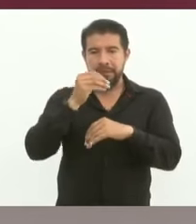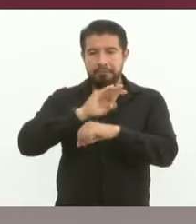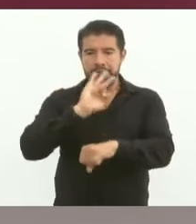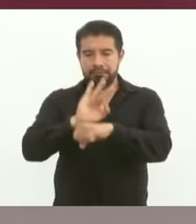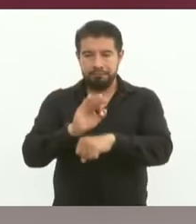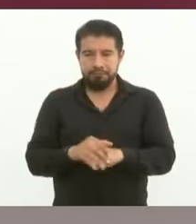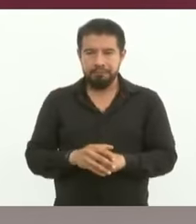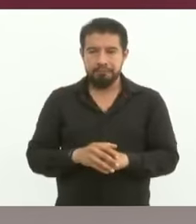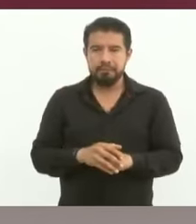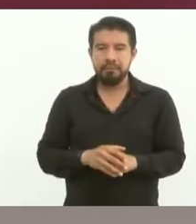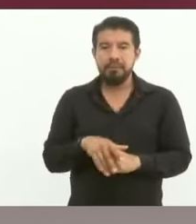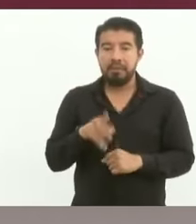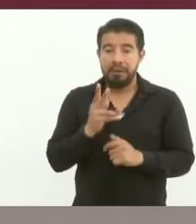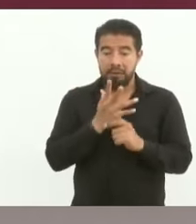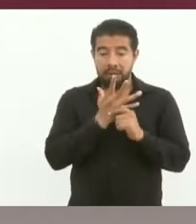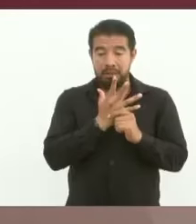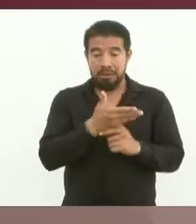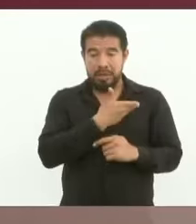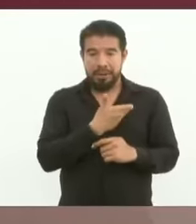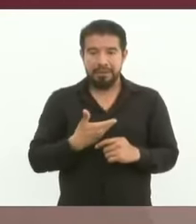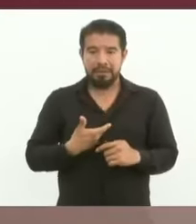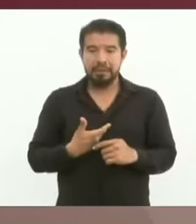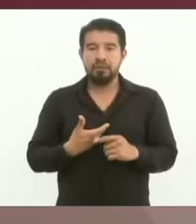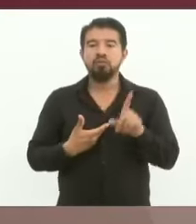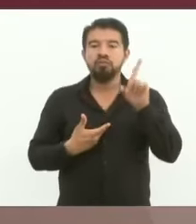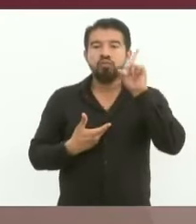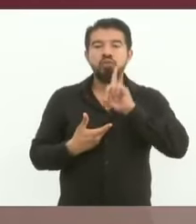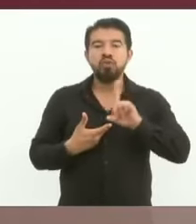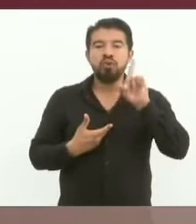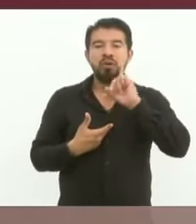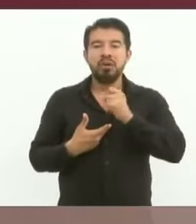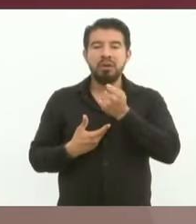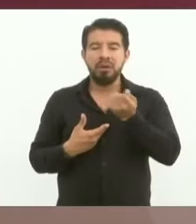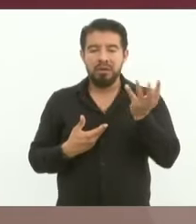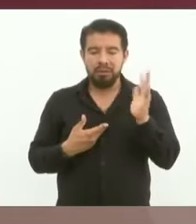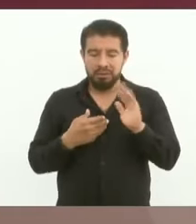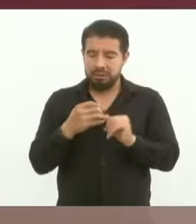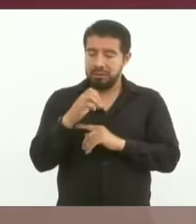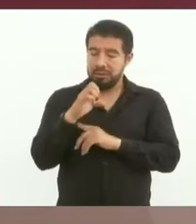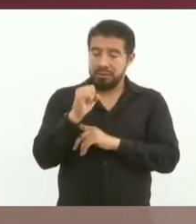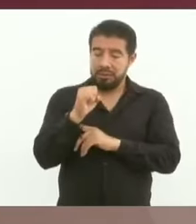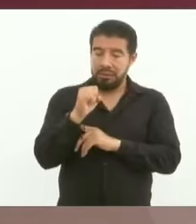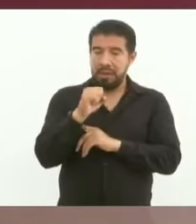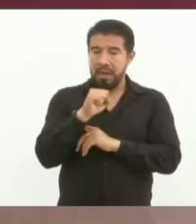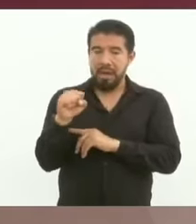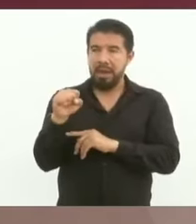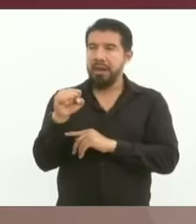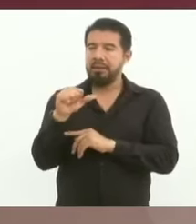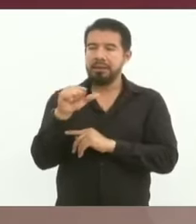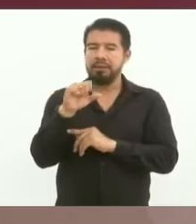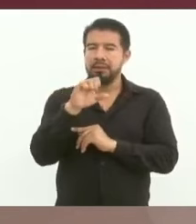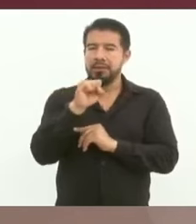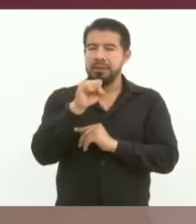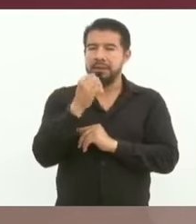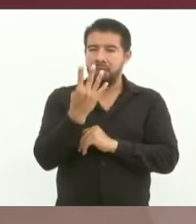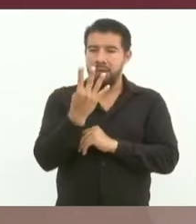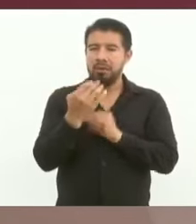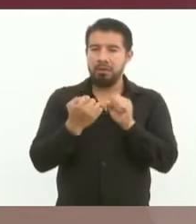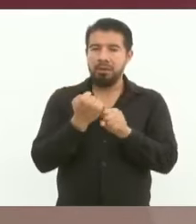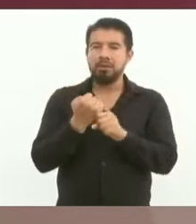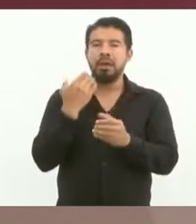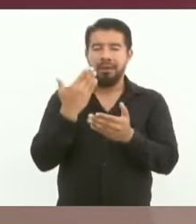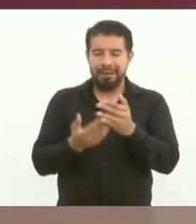pero la presidenta va a apoyar a las mujeres de 60 a 64 también. Es decir,